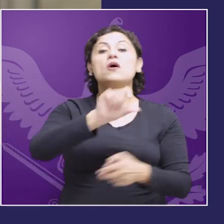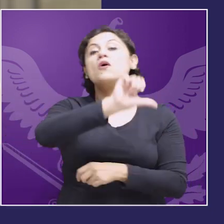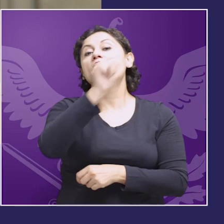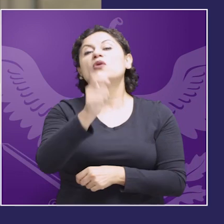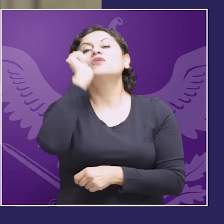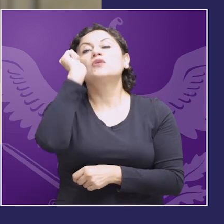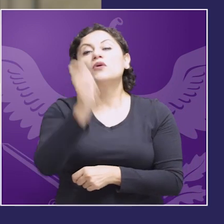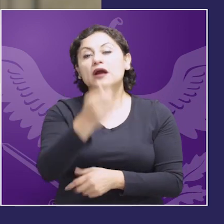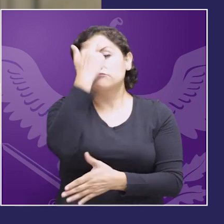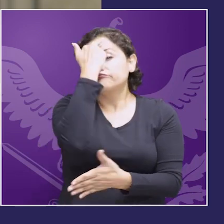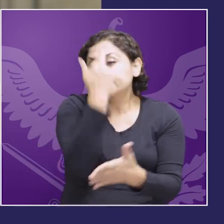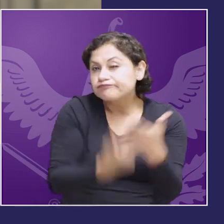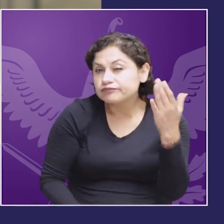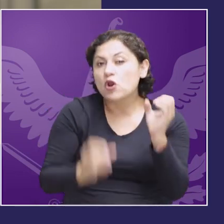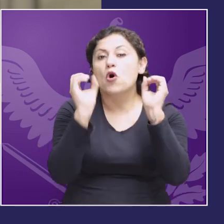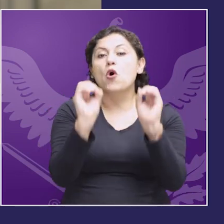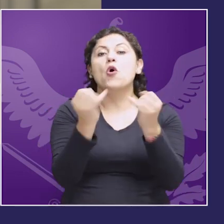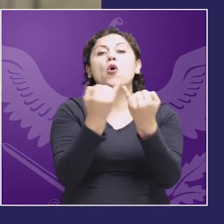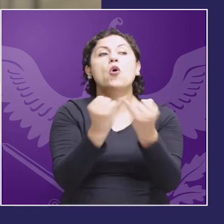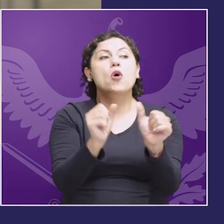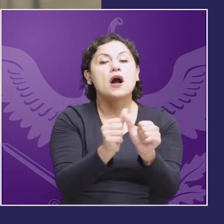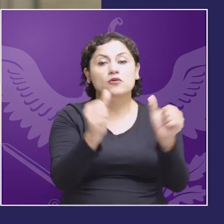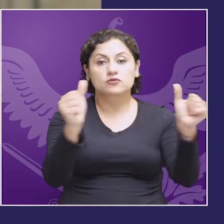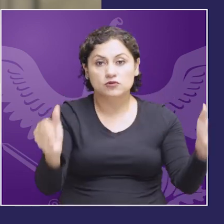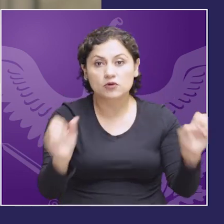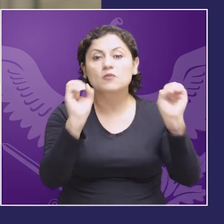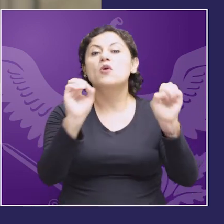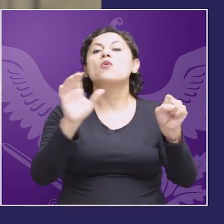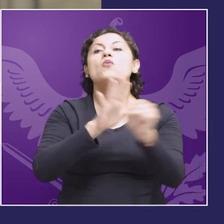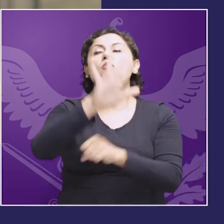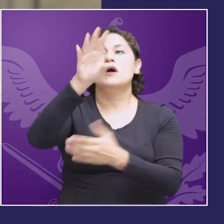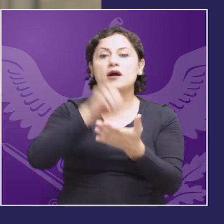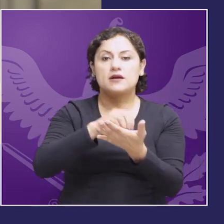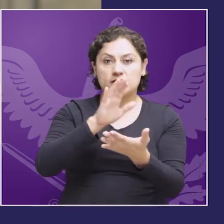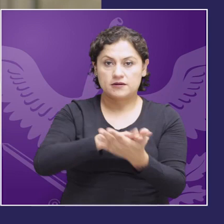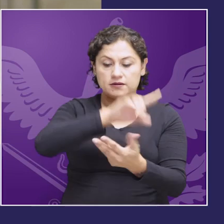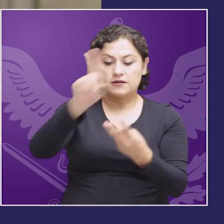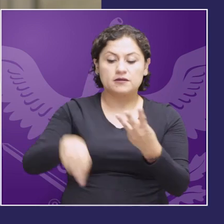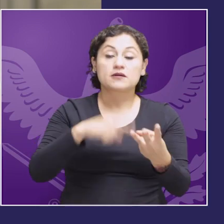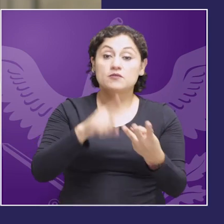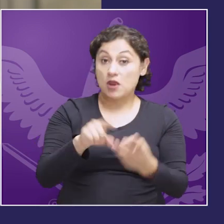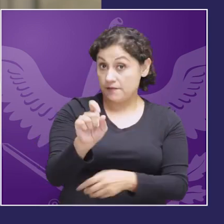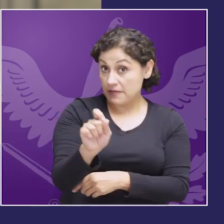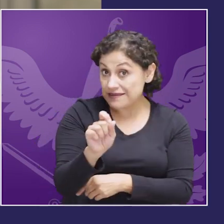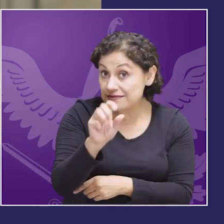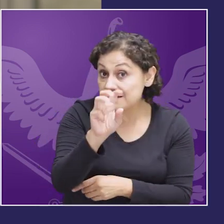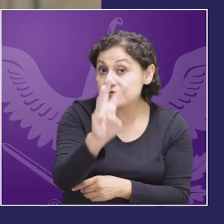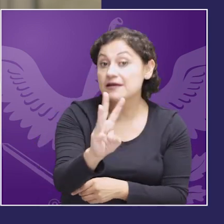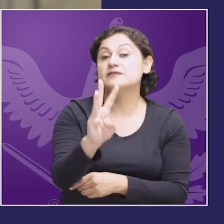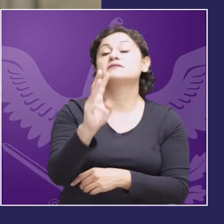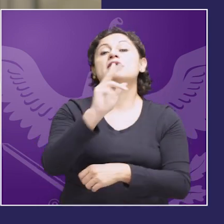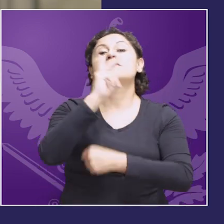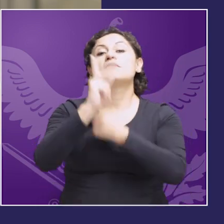o aparece como un agravante o como un delito autónomo, aparece eso. Y luego las estadísticas judiciales sobre el